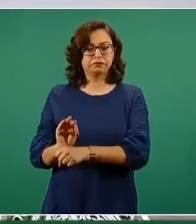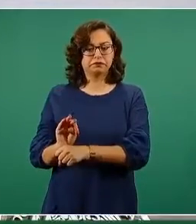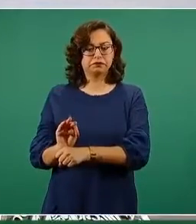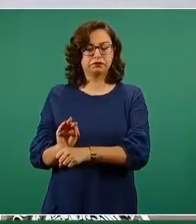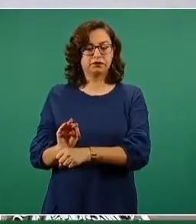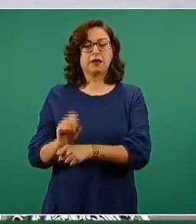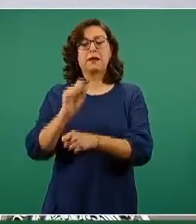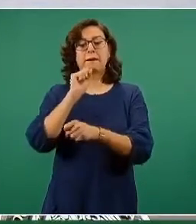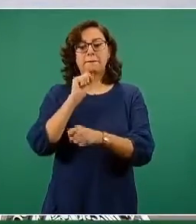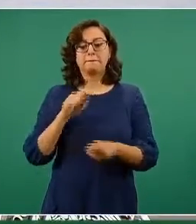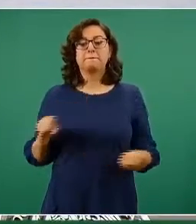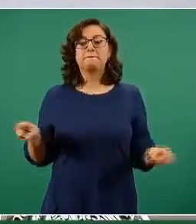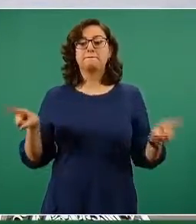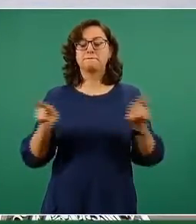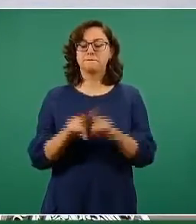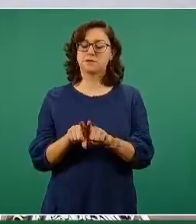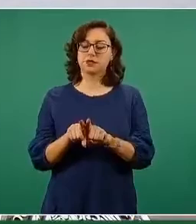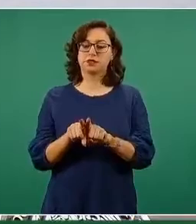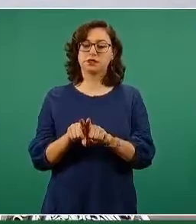y, repito,